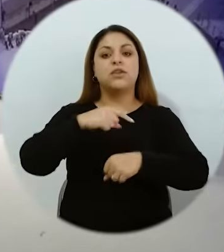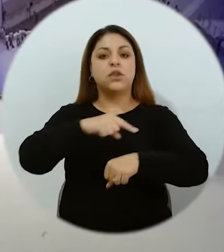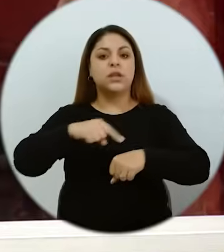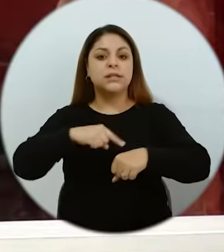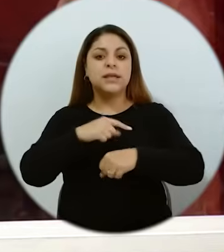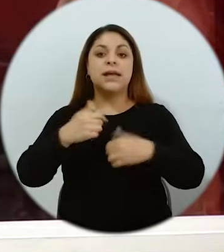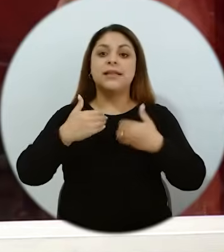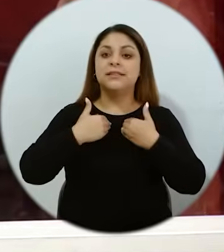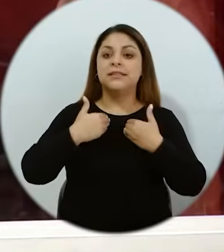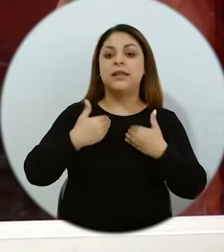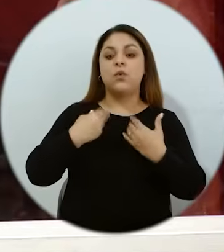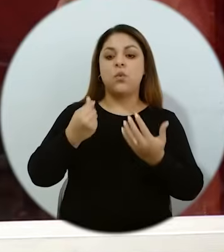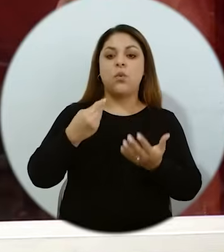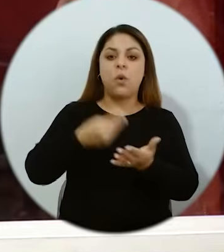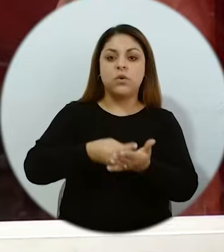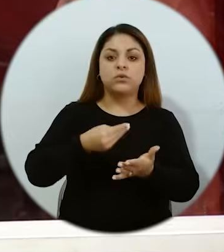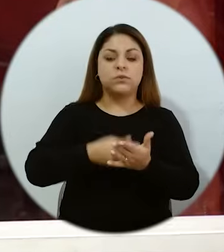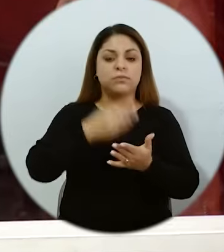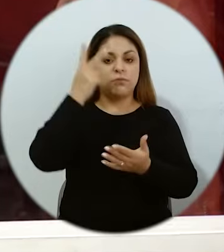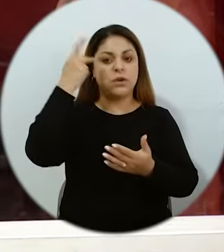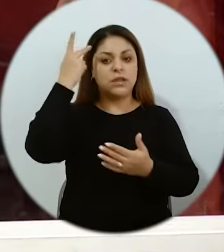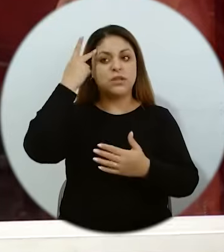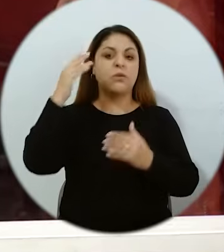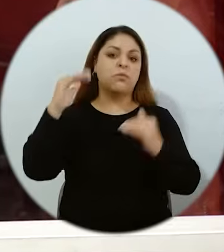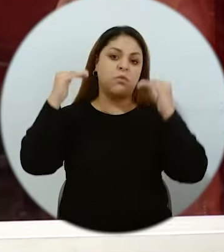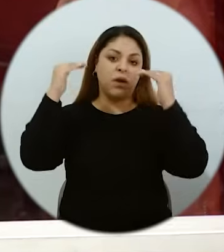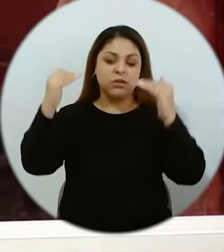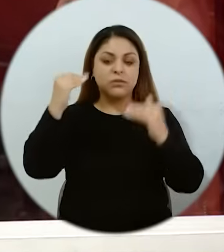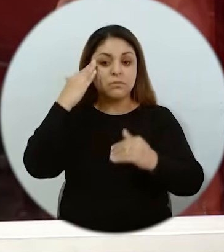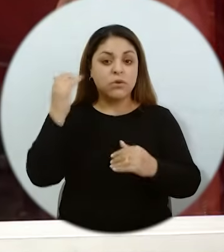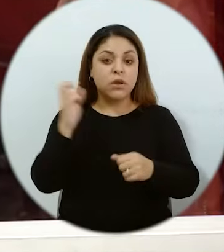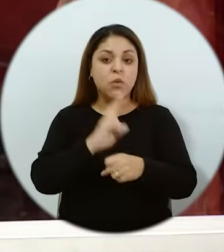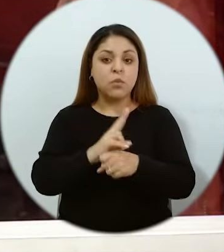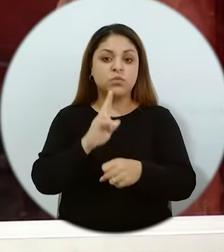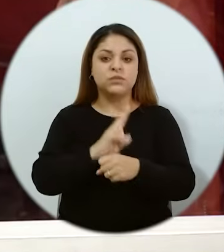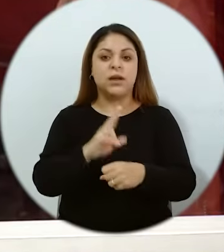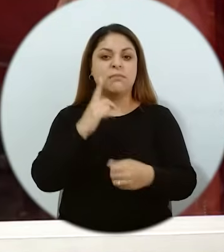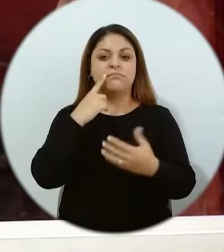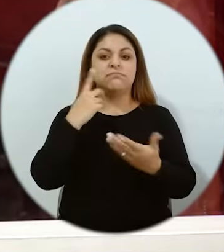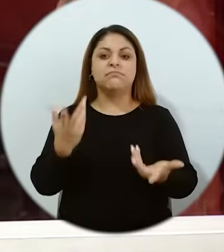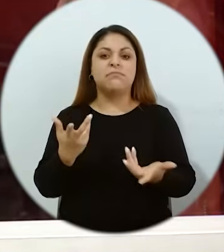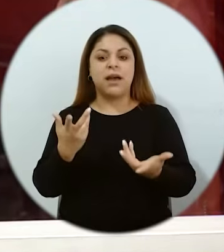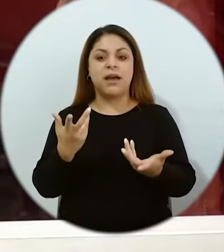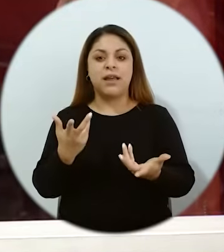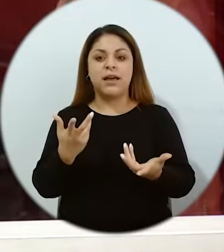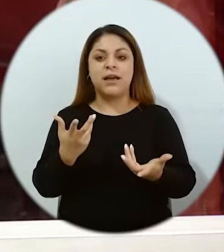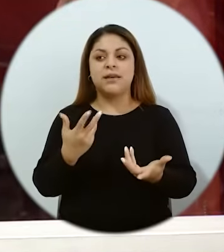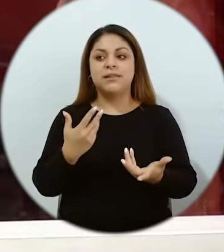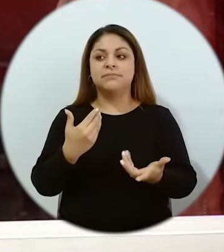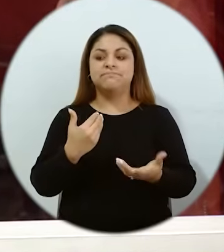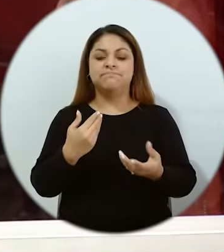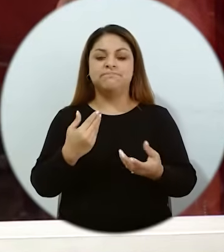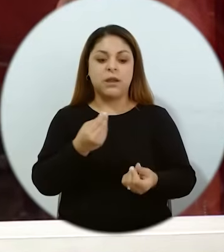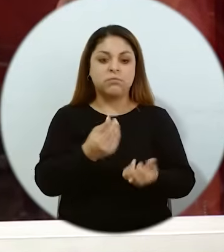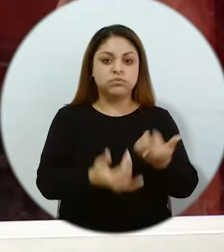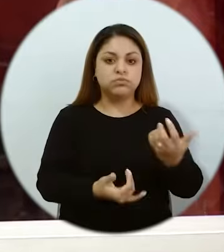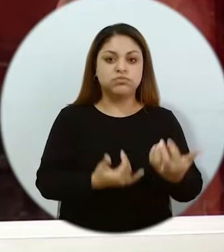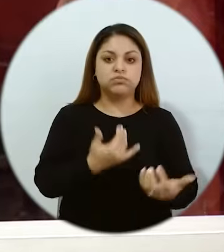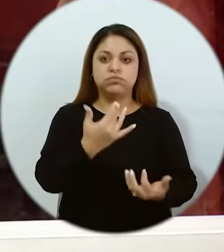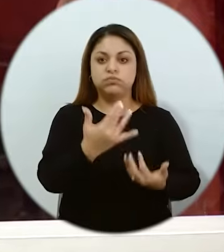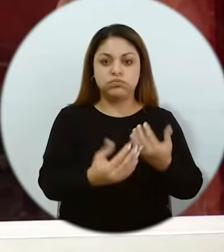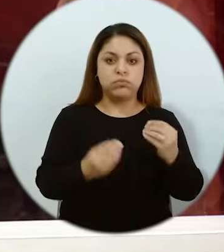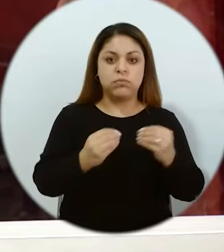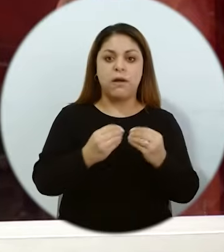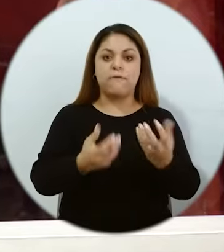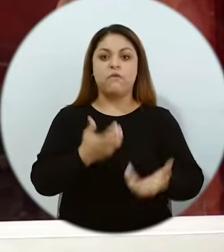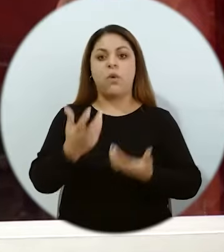duración, tienen un costo político muy alto, porque se utilizan justamente para atizar más ese fuego